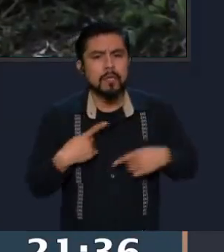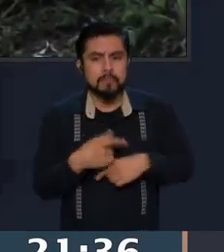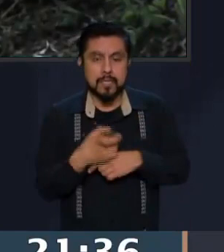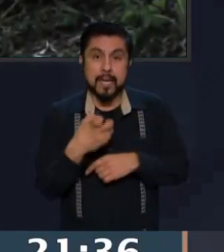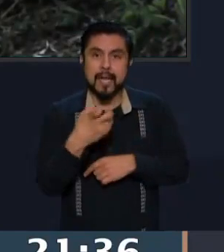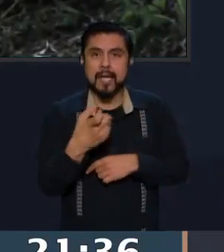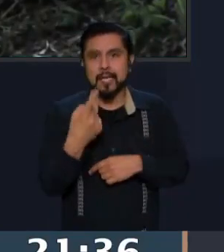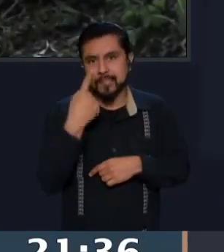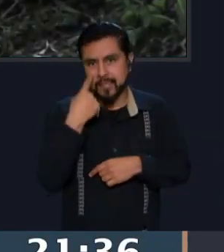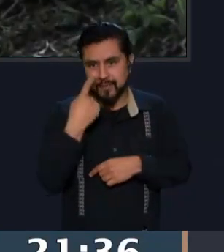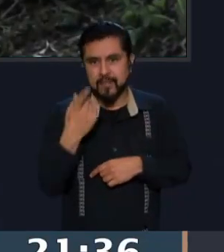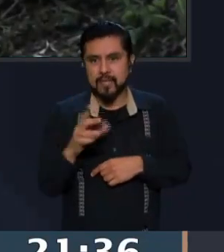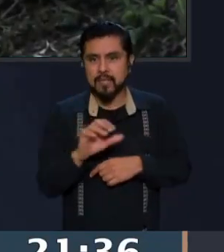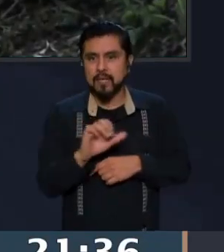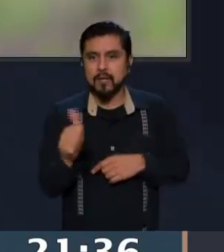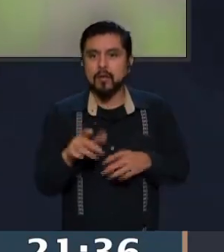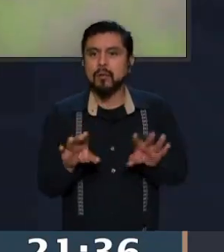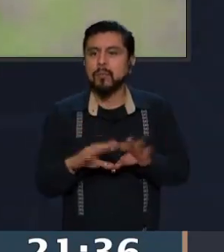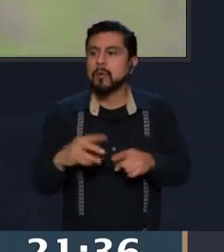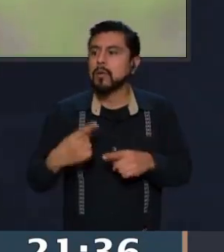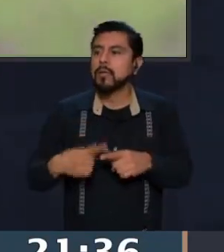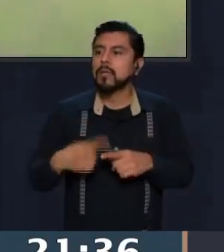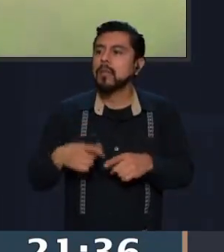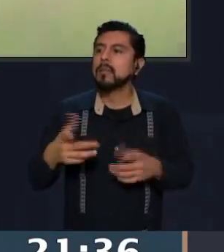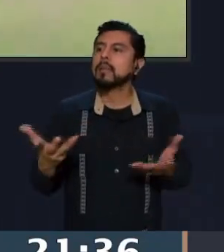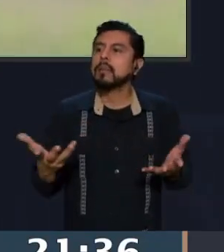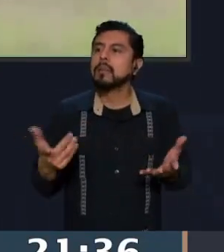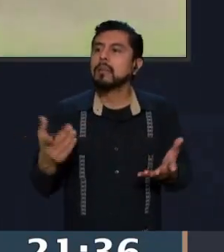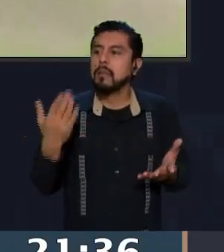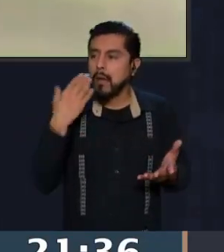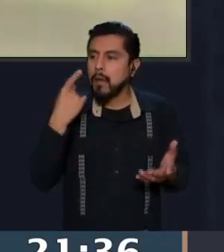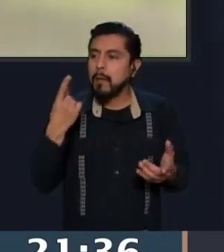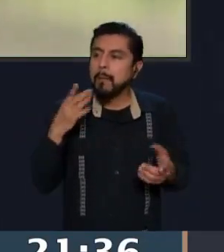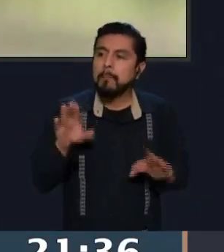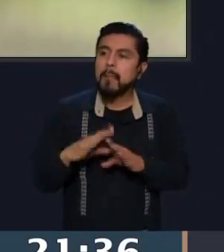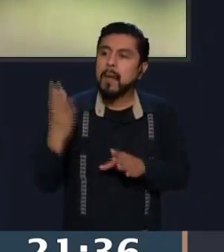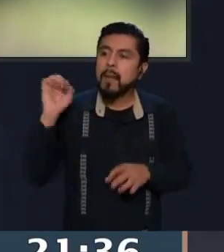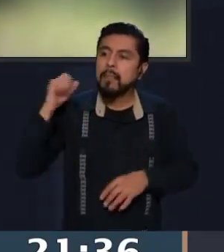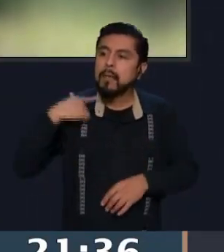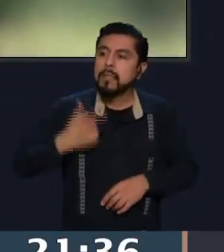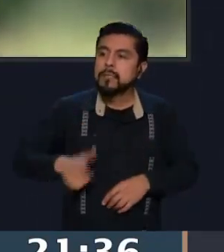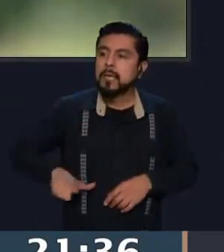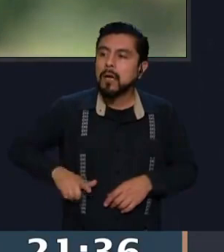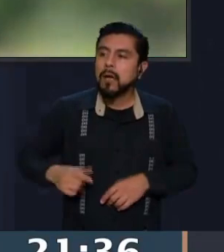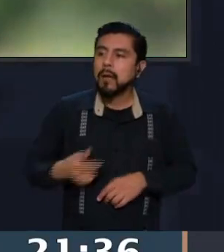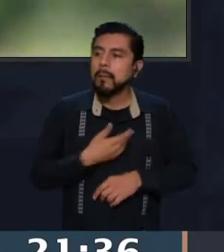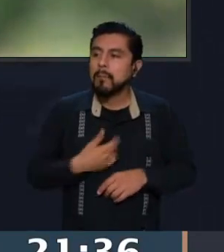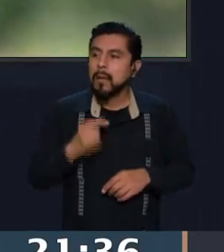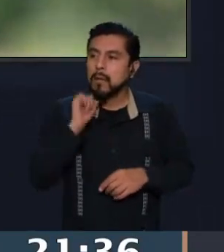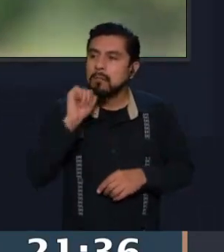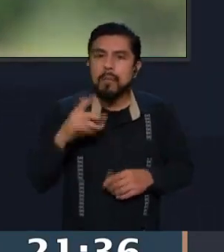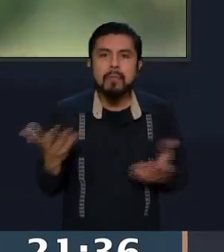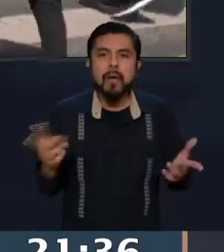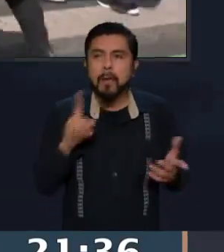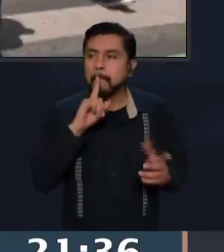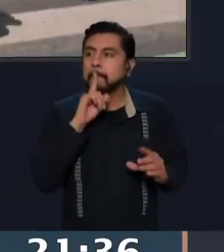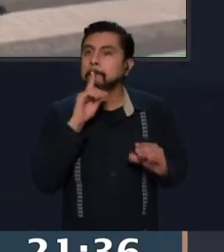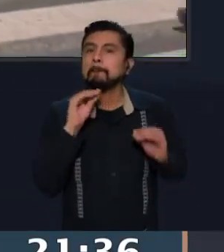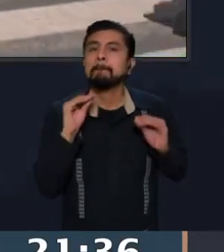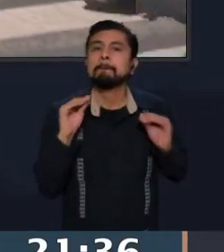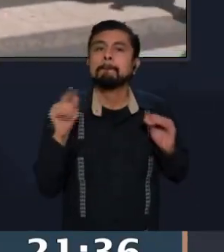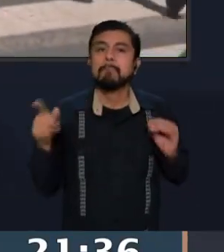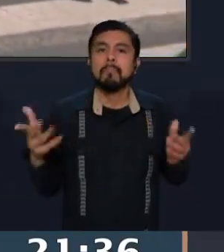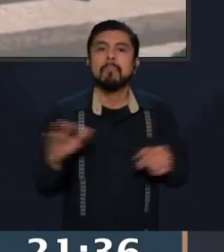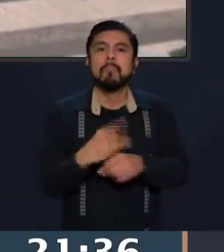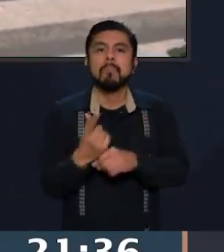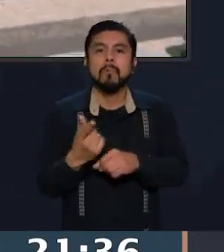pelotita le pasa al otro bando y no tienen forma de pegarle al gol, y es este intento permanente de mantener los